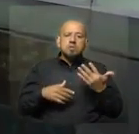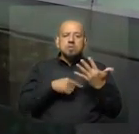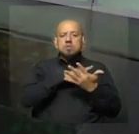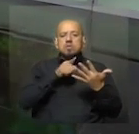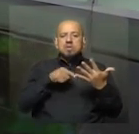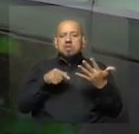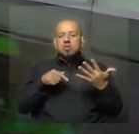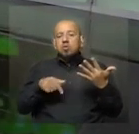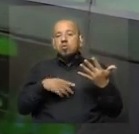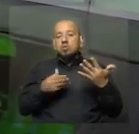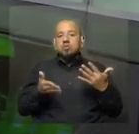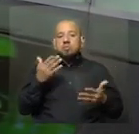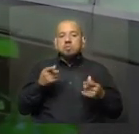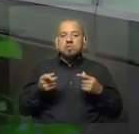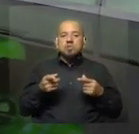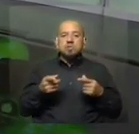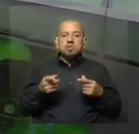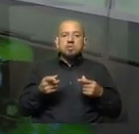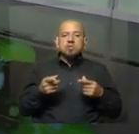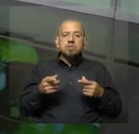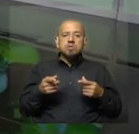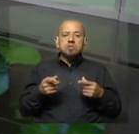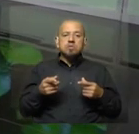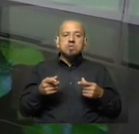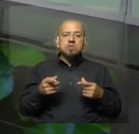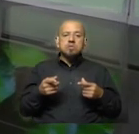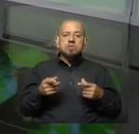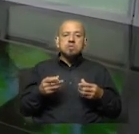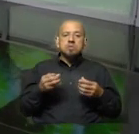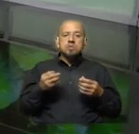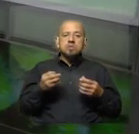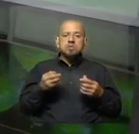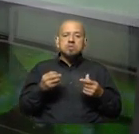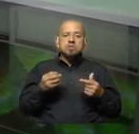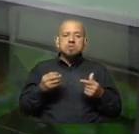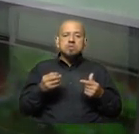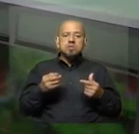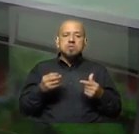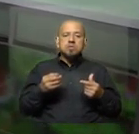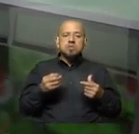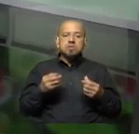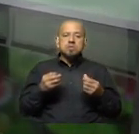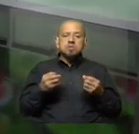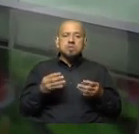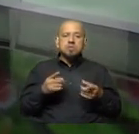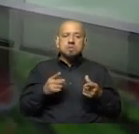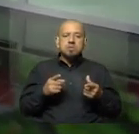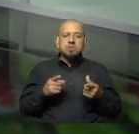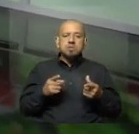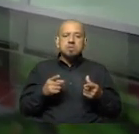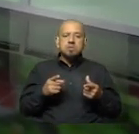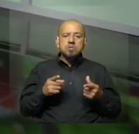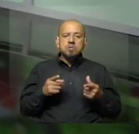productos que, en ese momento eran 5, y por eso me los acordaba siempre, no como ahora que los 9 se me complica un poco más. Se complicó